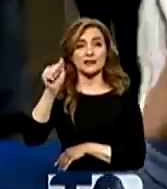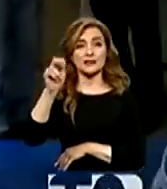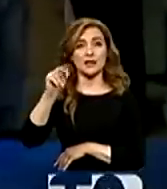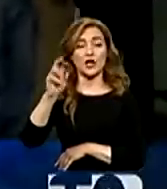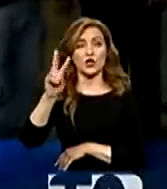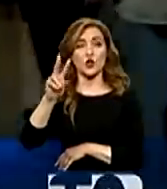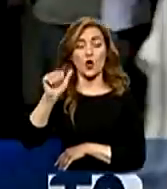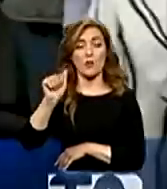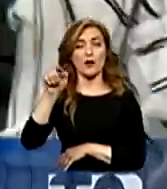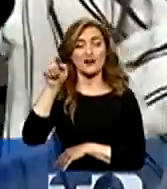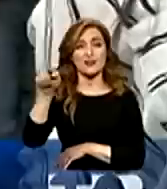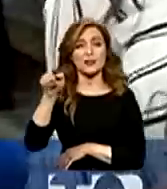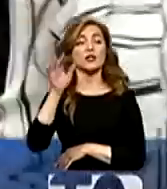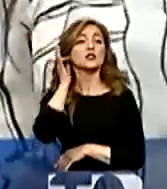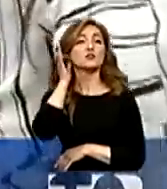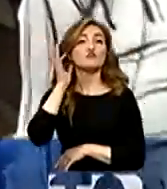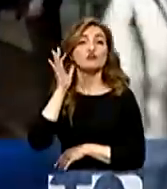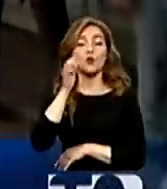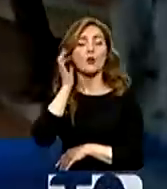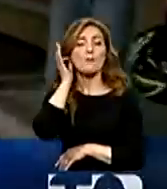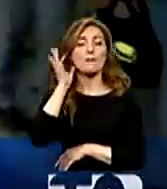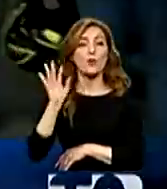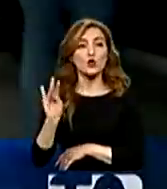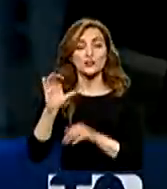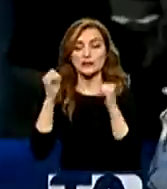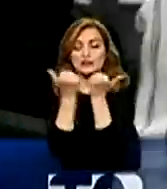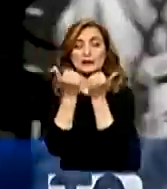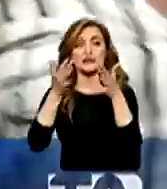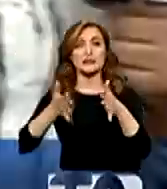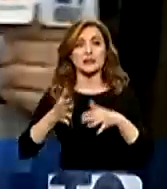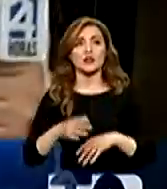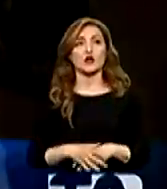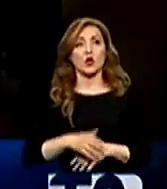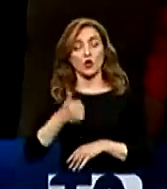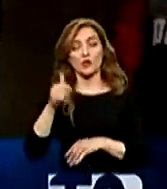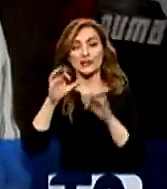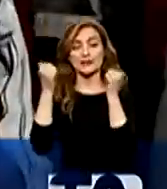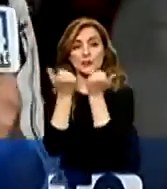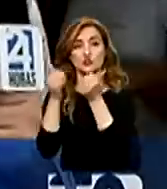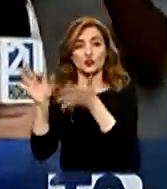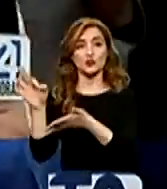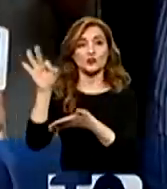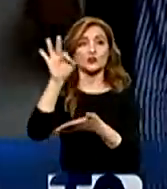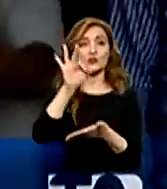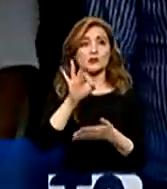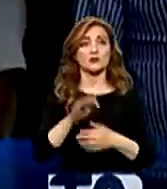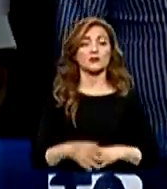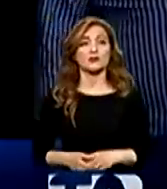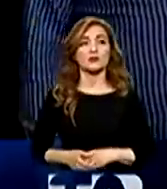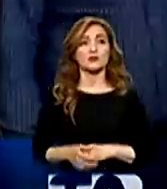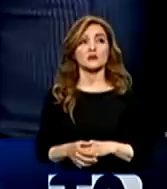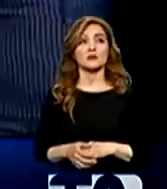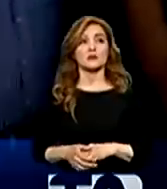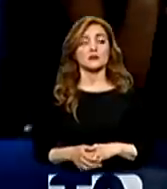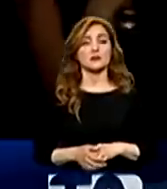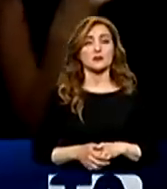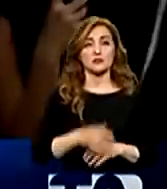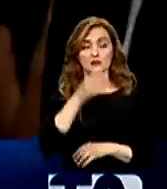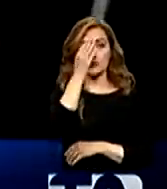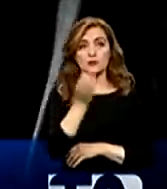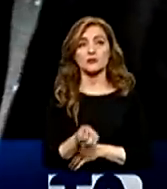y precisamente está con nosotros también el asambleísta Fabricio Villamar en representación de Rina. Buenos